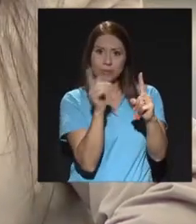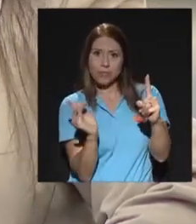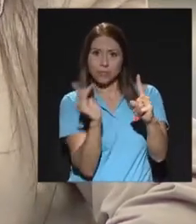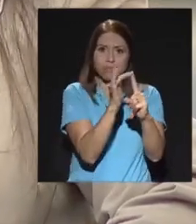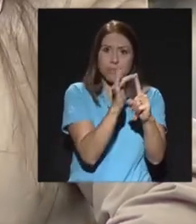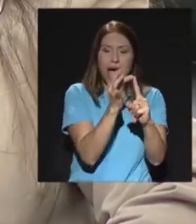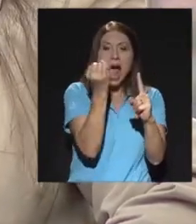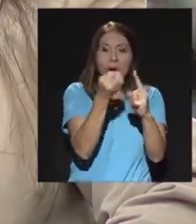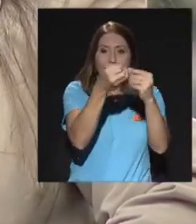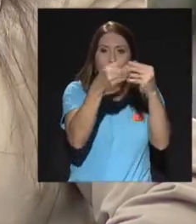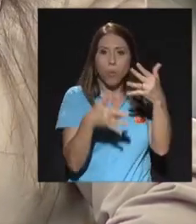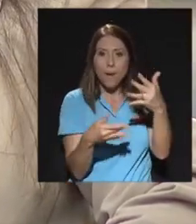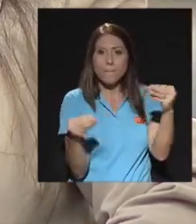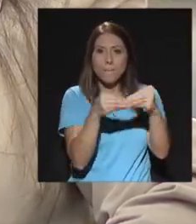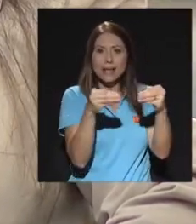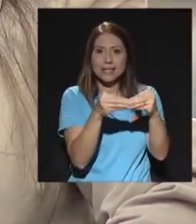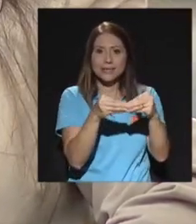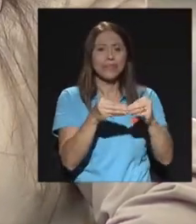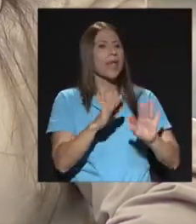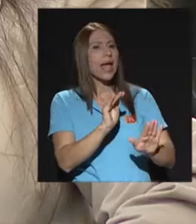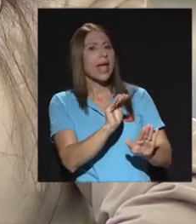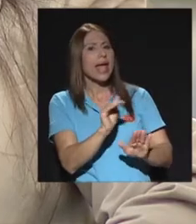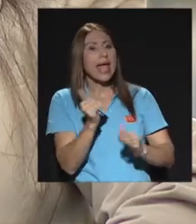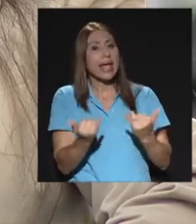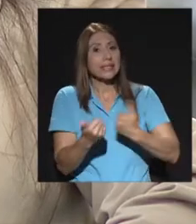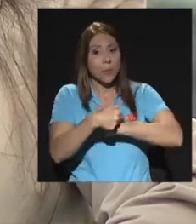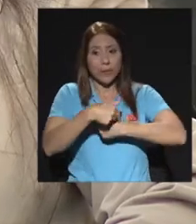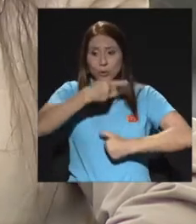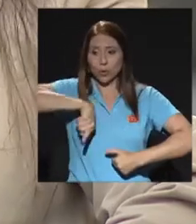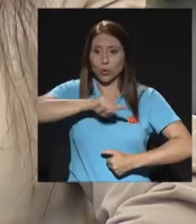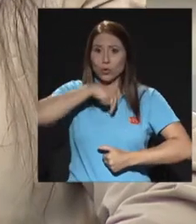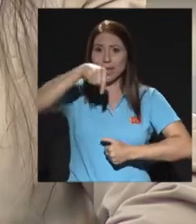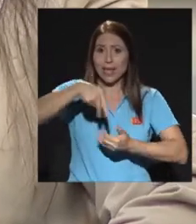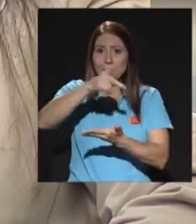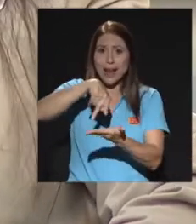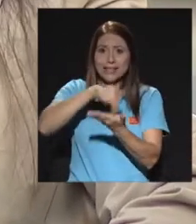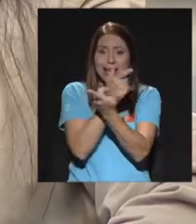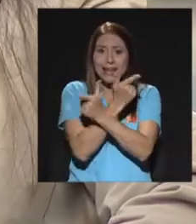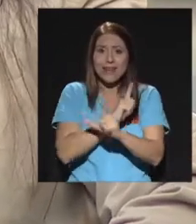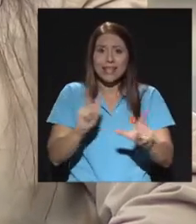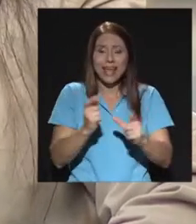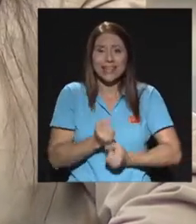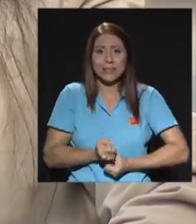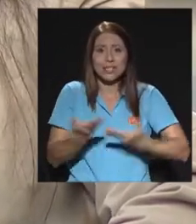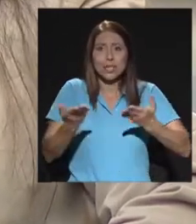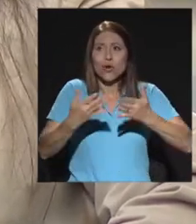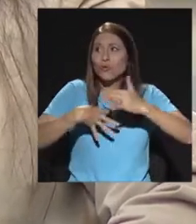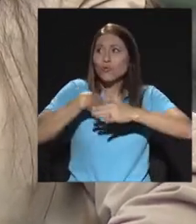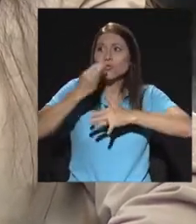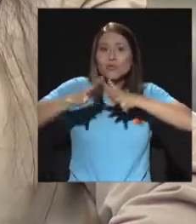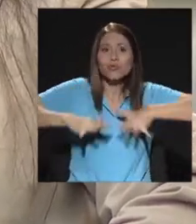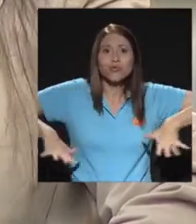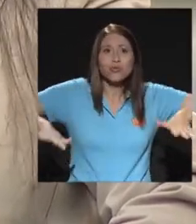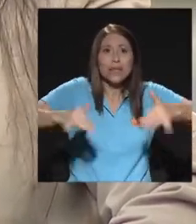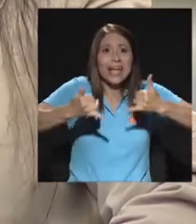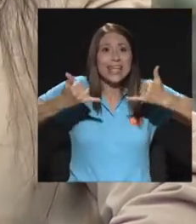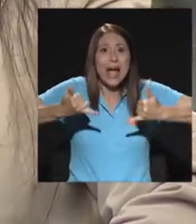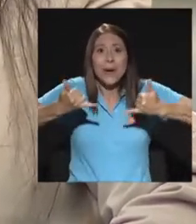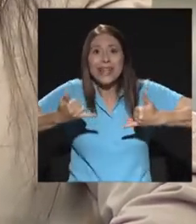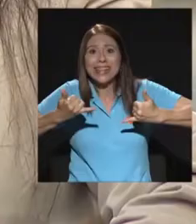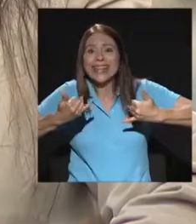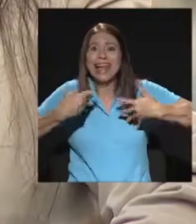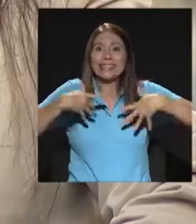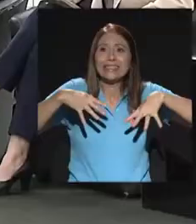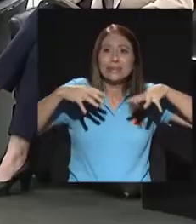muy sencilla. Andrea, en este momento estamos en la Plaza de la Libertad de Expresión, en exteriores, y el agua nos está ganando